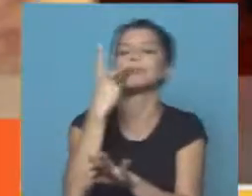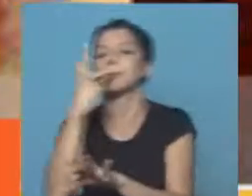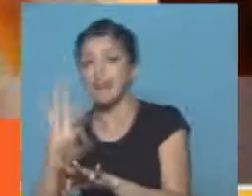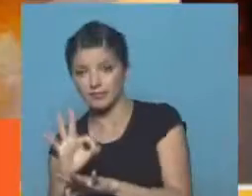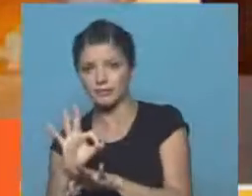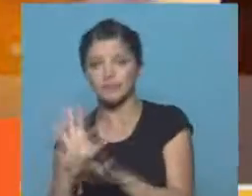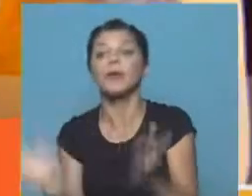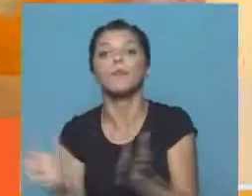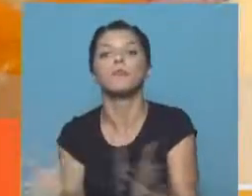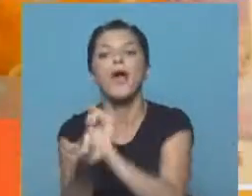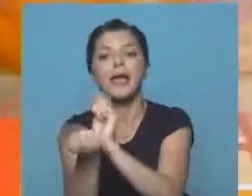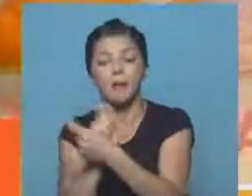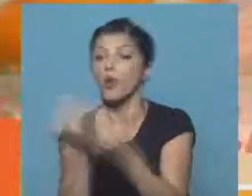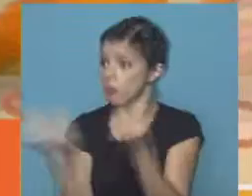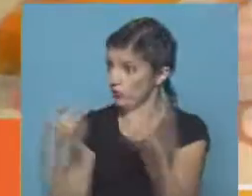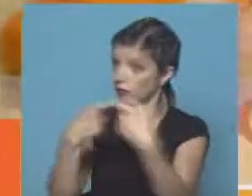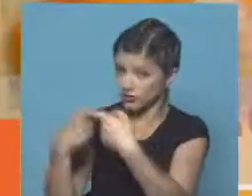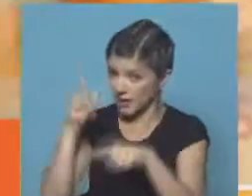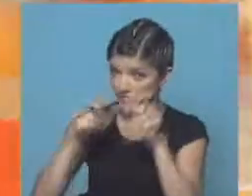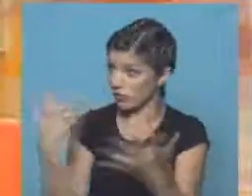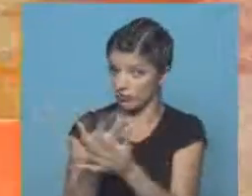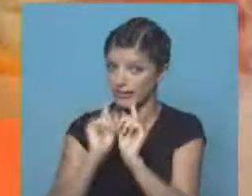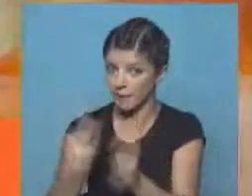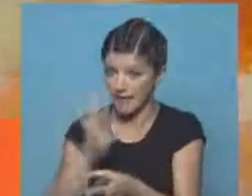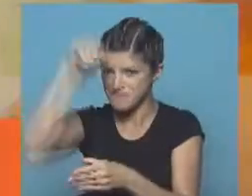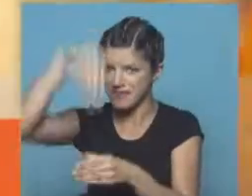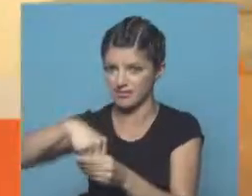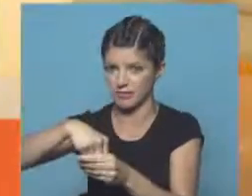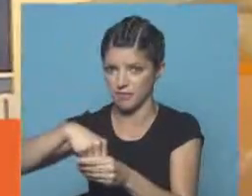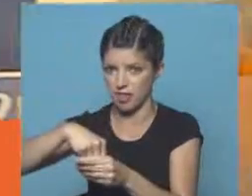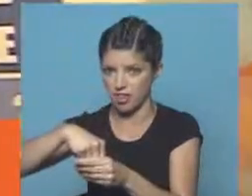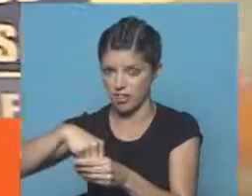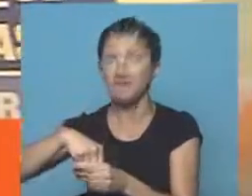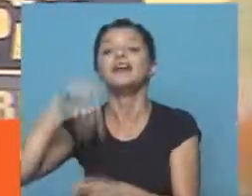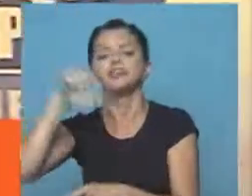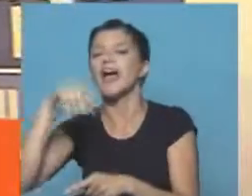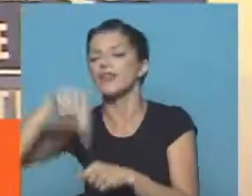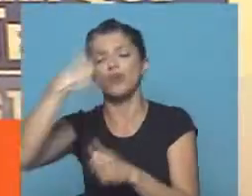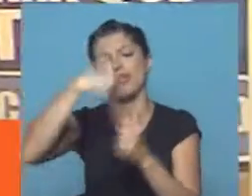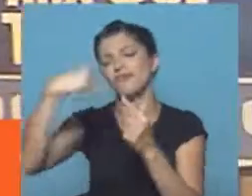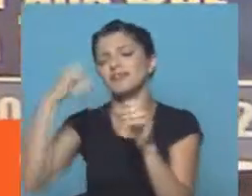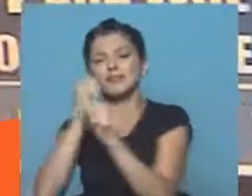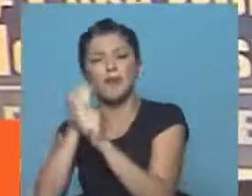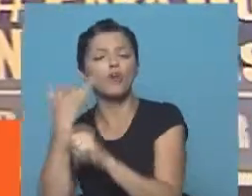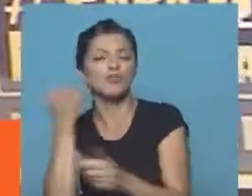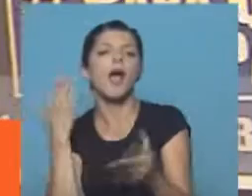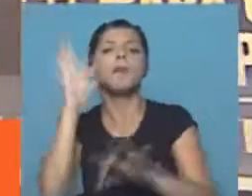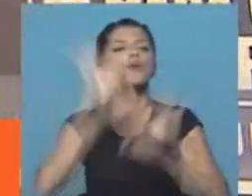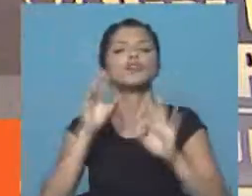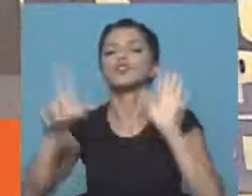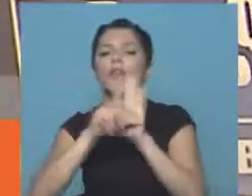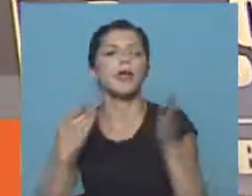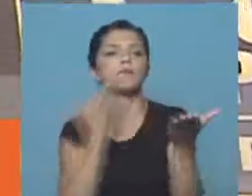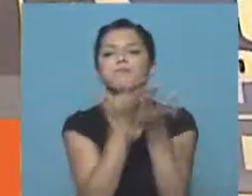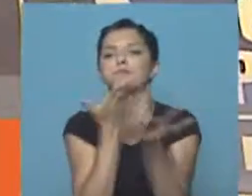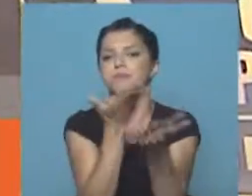muchas asociaciones de víctimas, y a partir de este trabajo colaborativo es que se han enviado ya al Congreso numerosos proyectos de ley, algunos